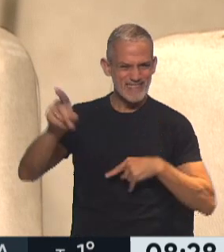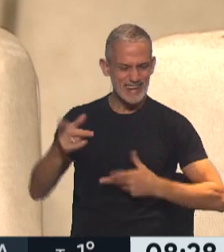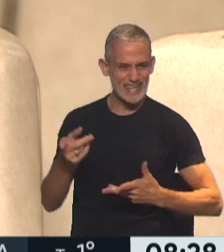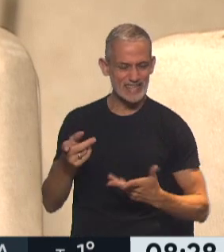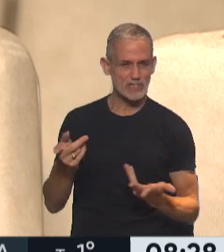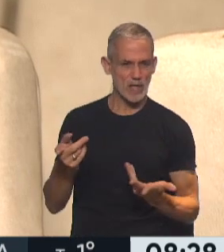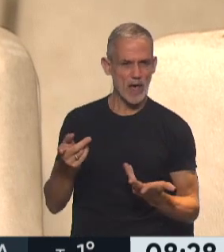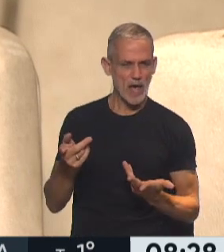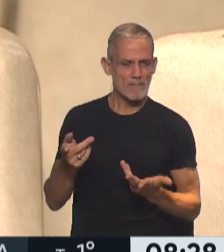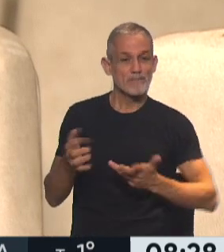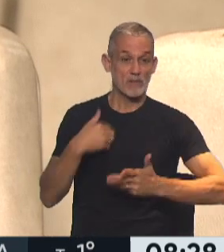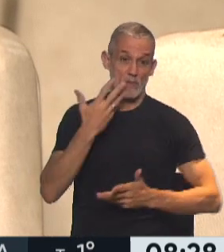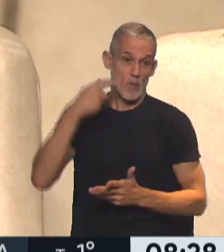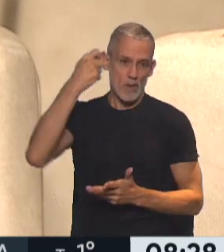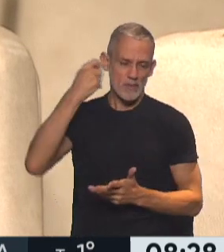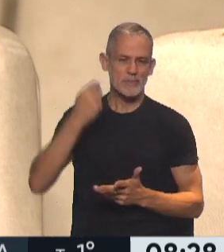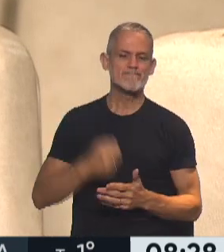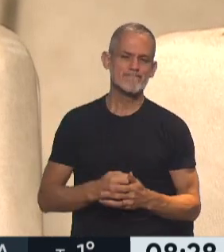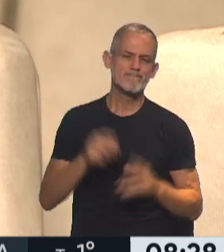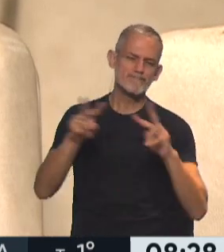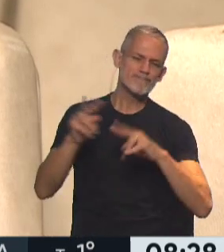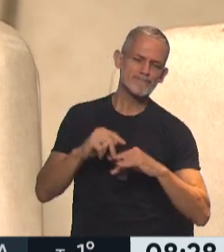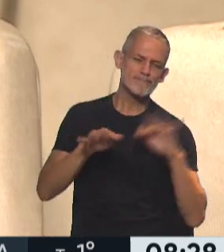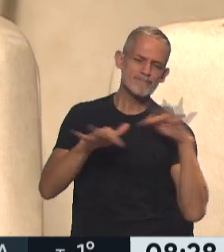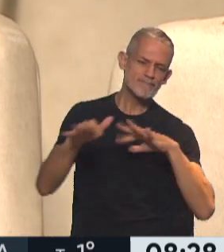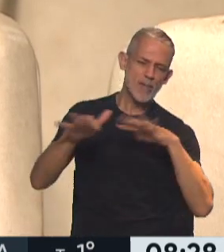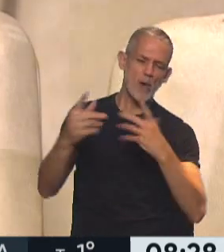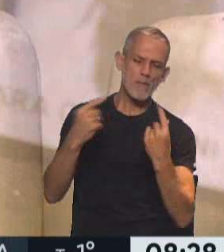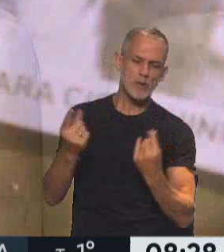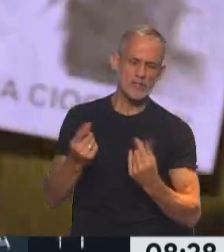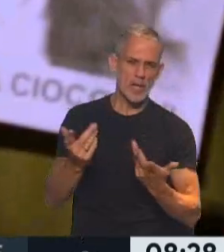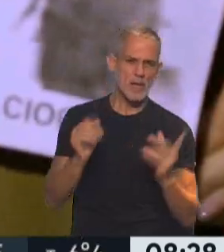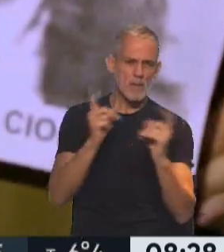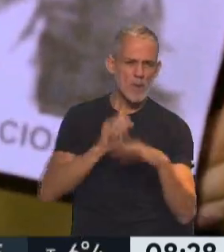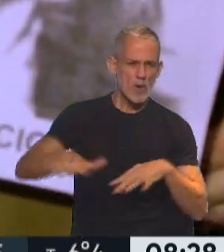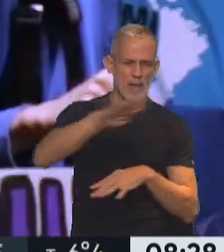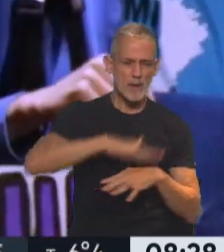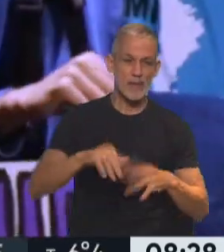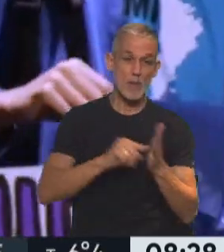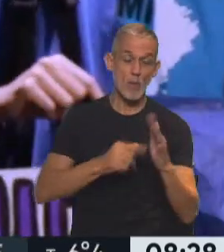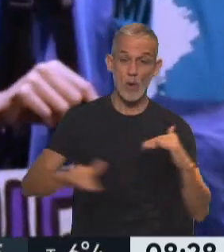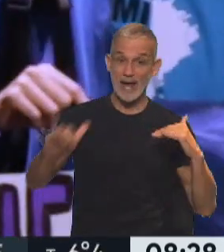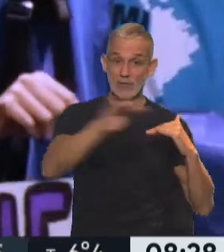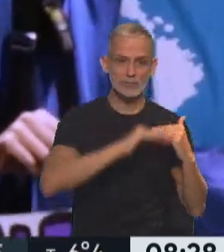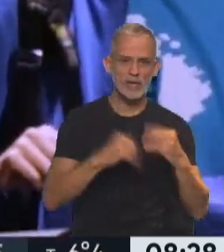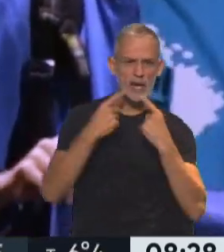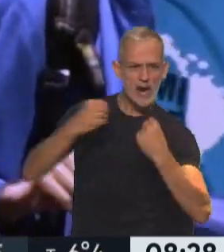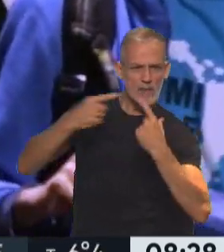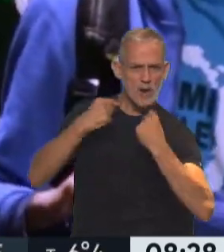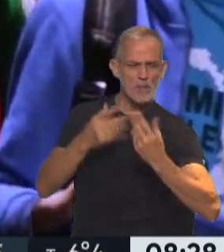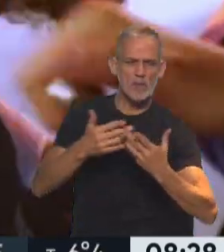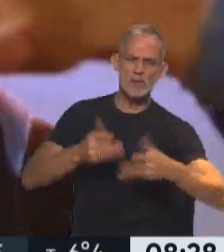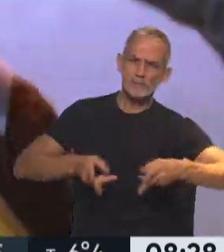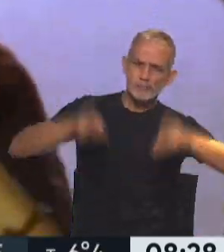poco... Entendimos que se estaba dando una problemática que era transversal a toda la ciudad de Buenos Aires en lo que eran los reclamos de